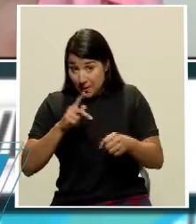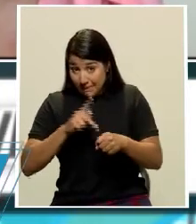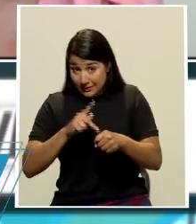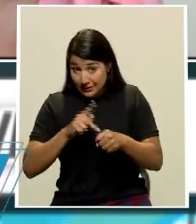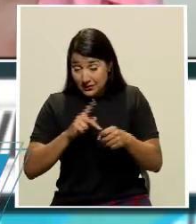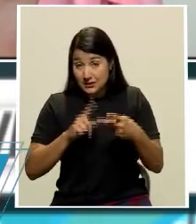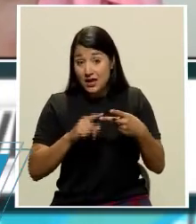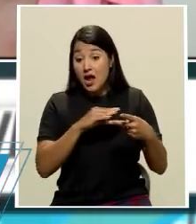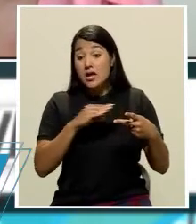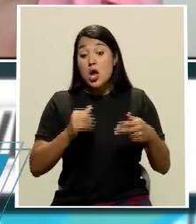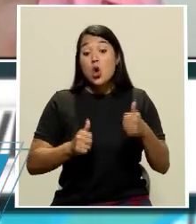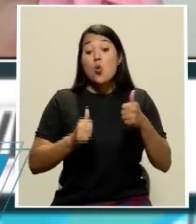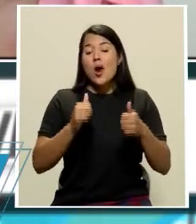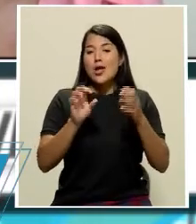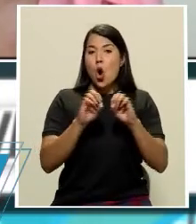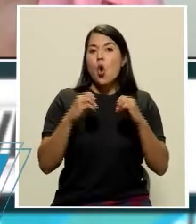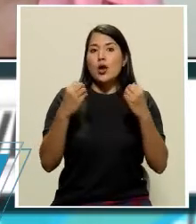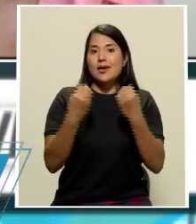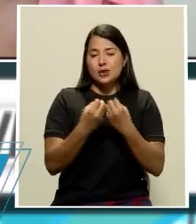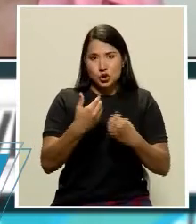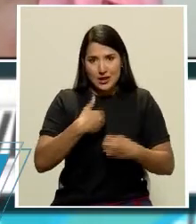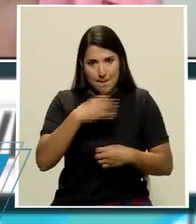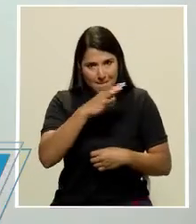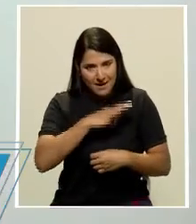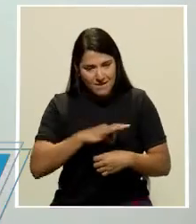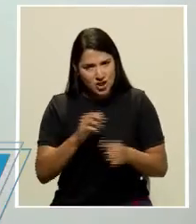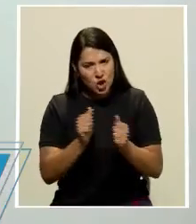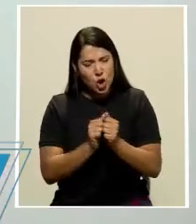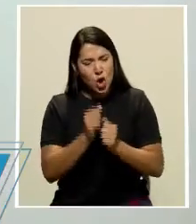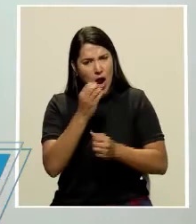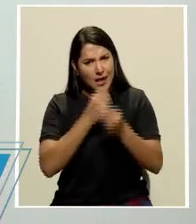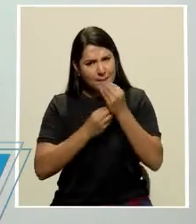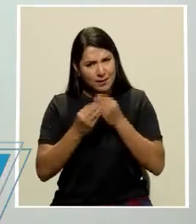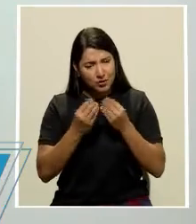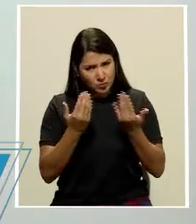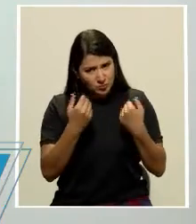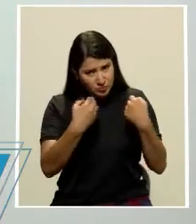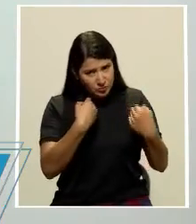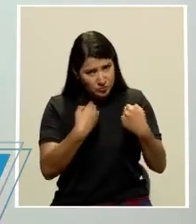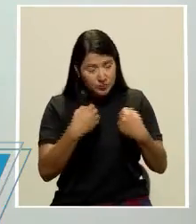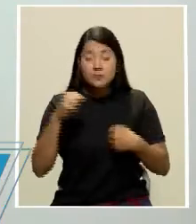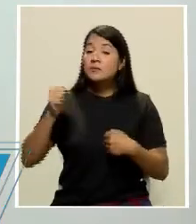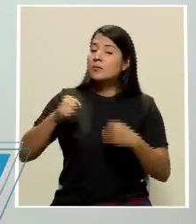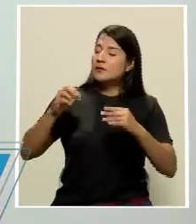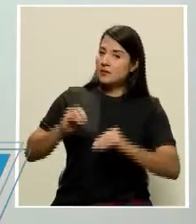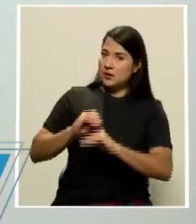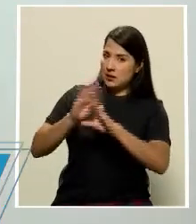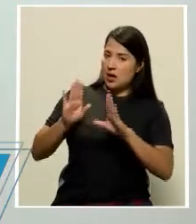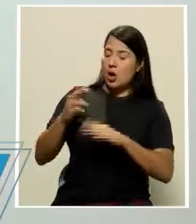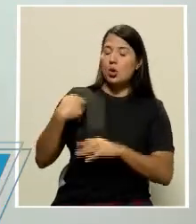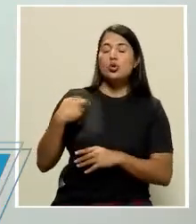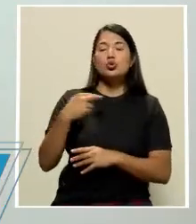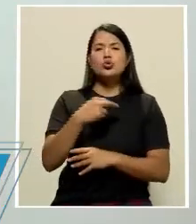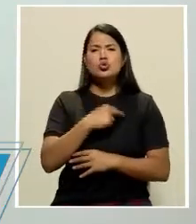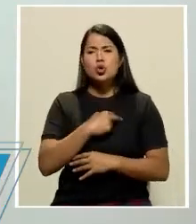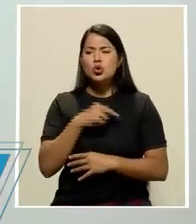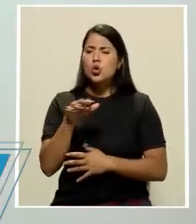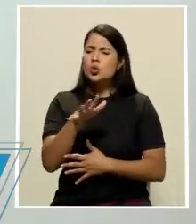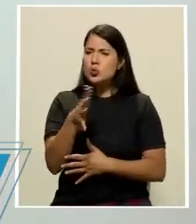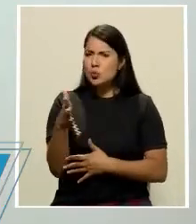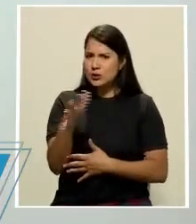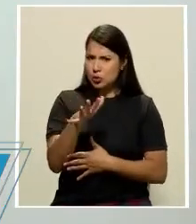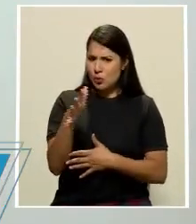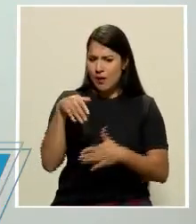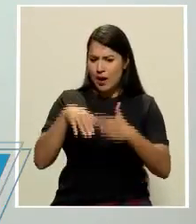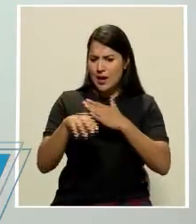benefician o distribuyen estos alimentos. Claro. Nosotros recibimos